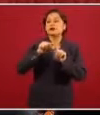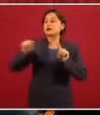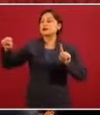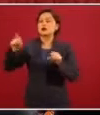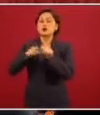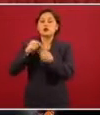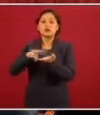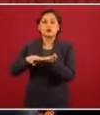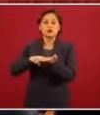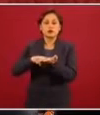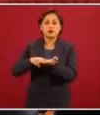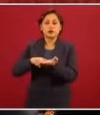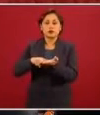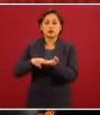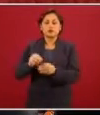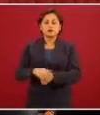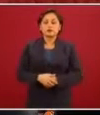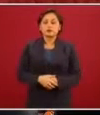paro.